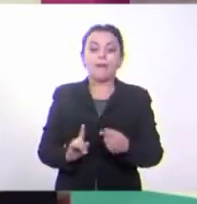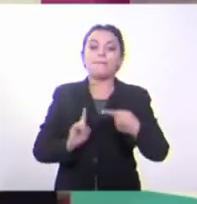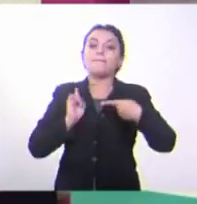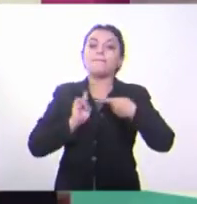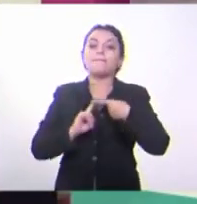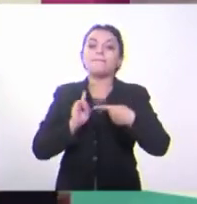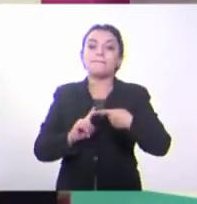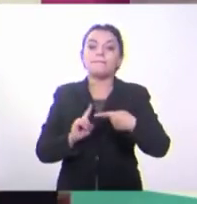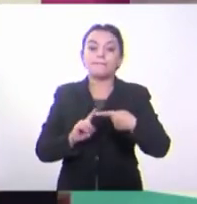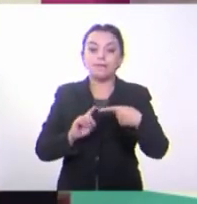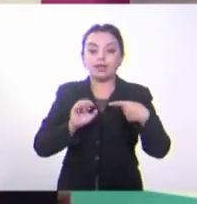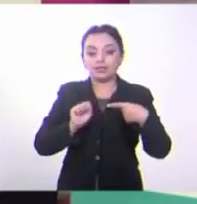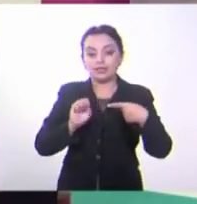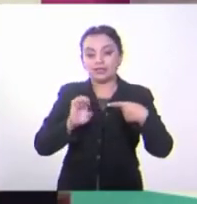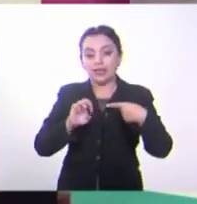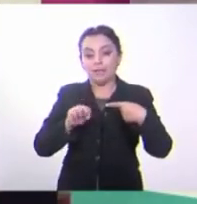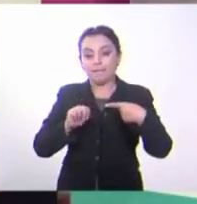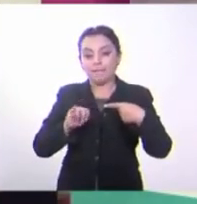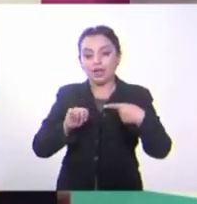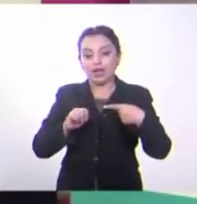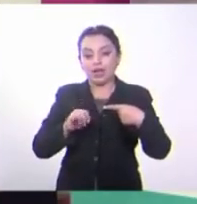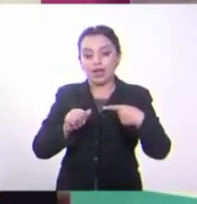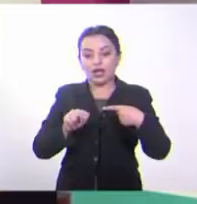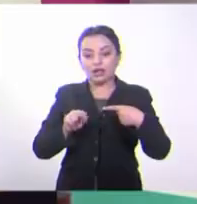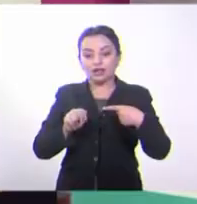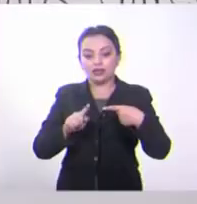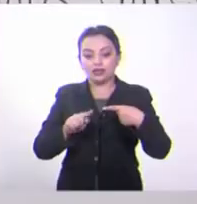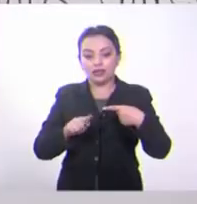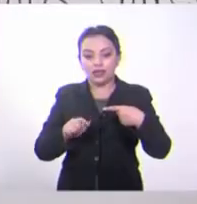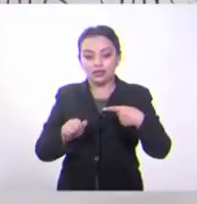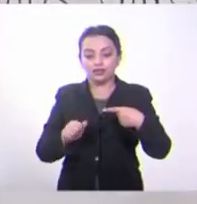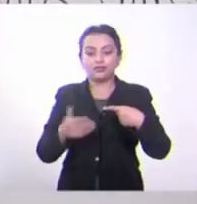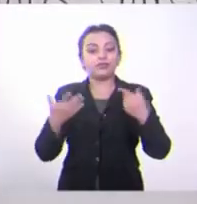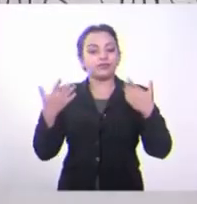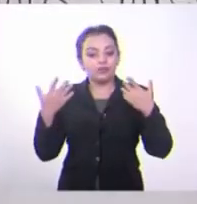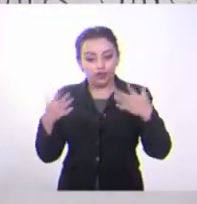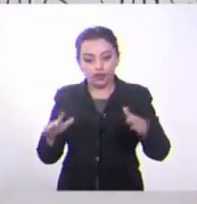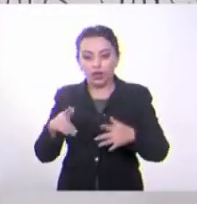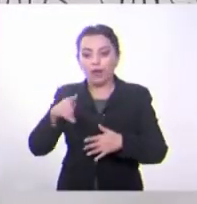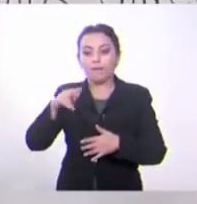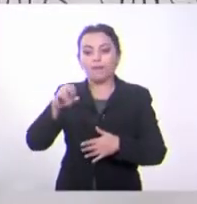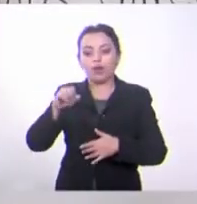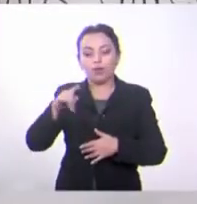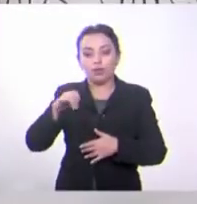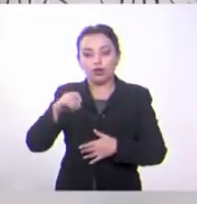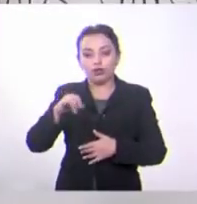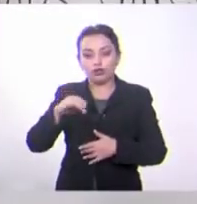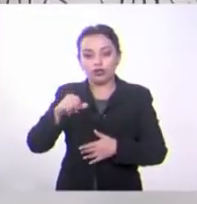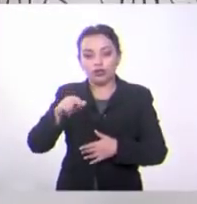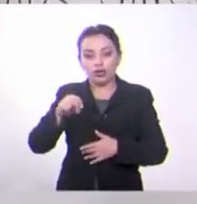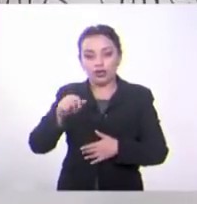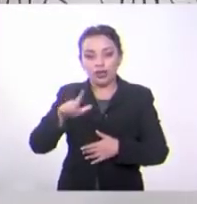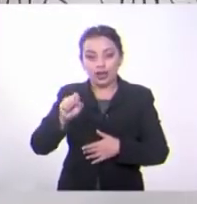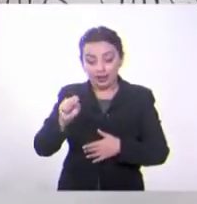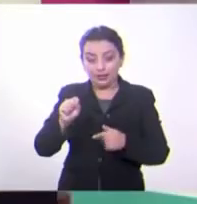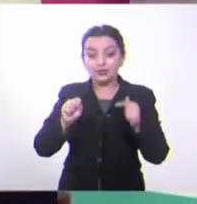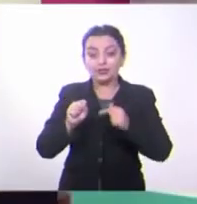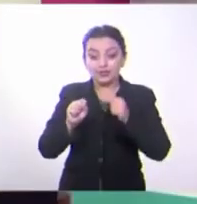es que a lados proporcionales, si dos triángulos tienen lados proporcionales, entonces son